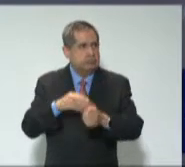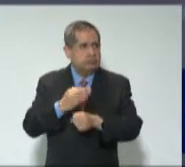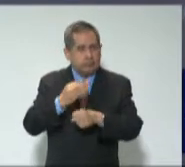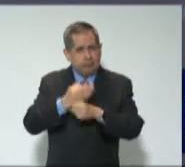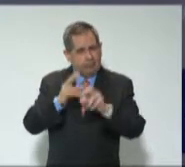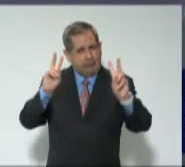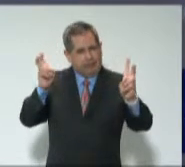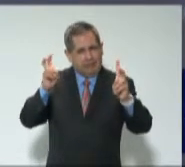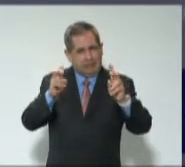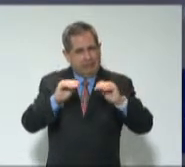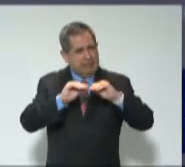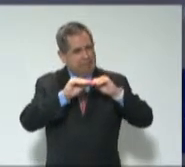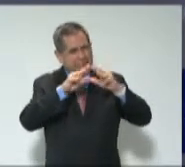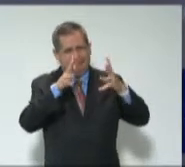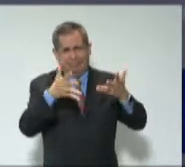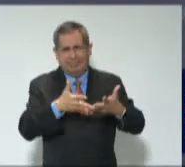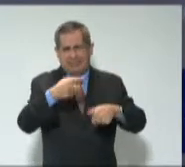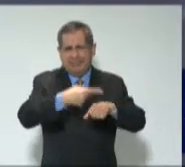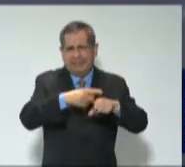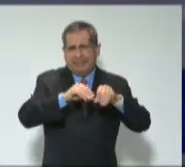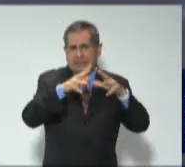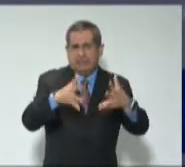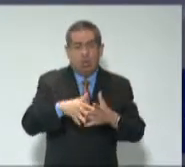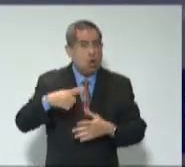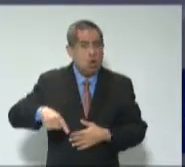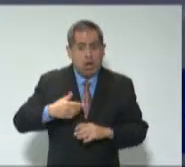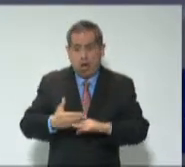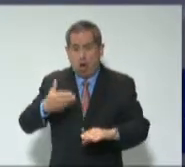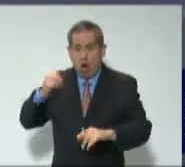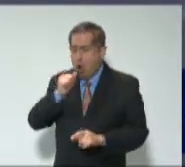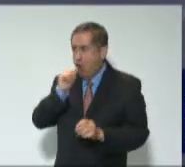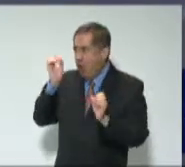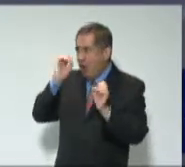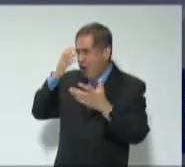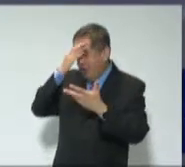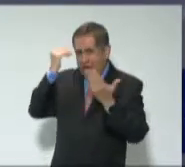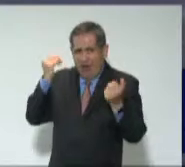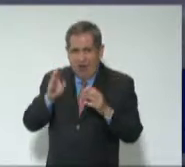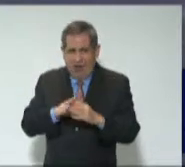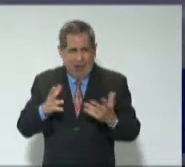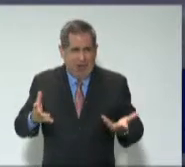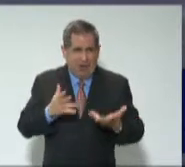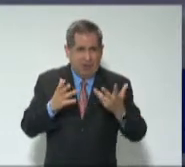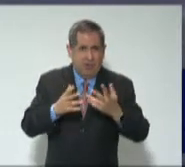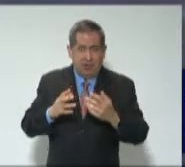pandemia en el que no estábamos preparados ni como